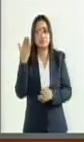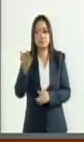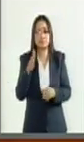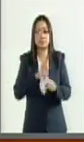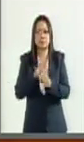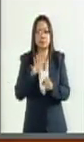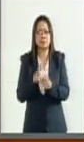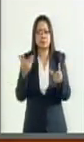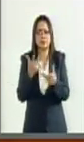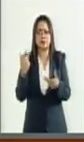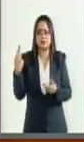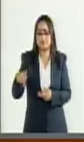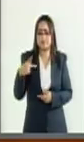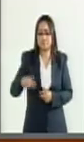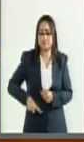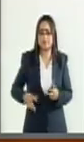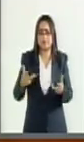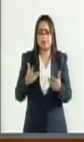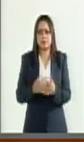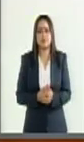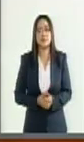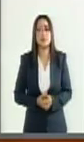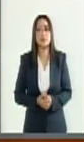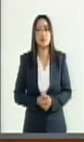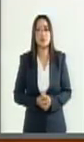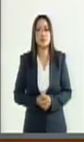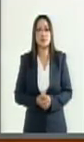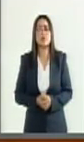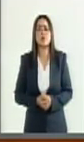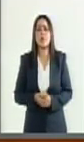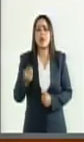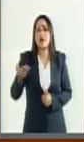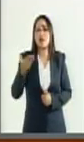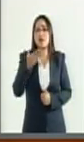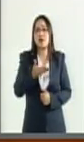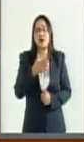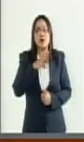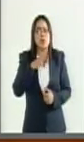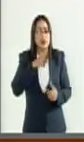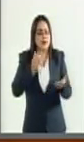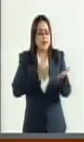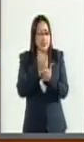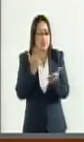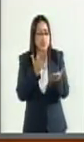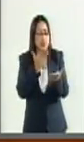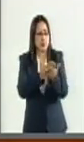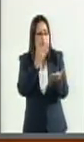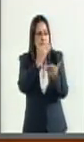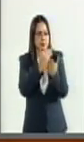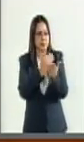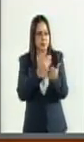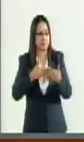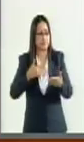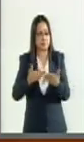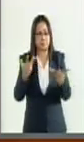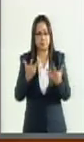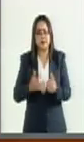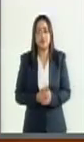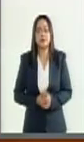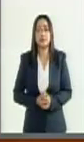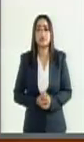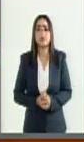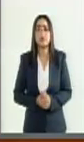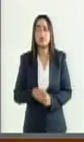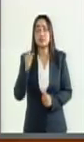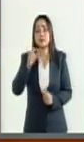acción gubernamental, como se señala en el decreto que estamos poniendo a consideración. Y la